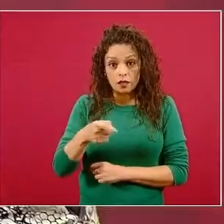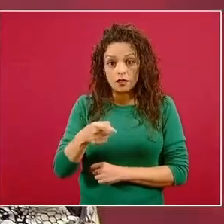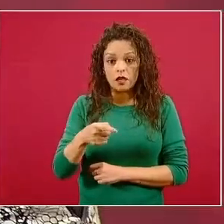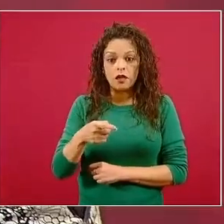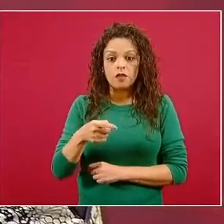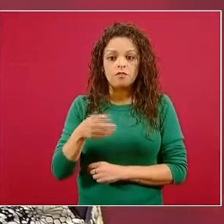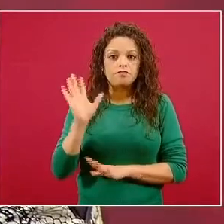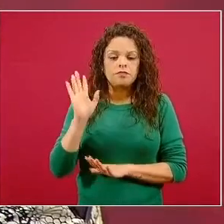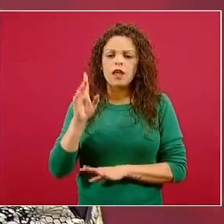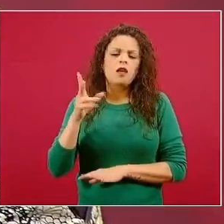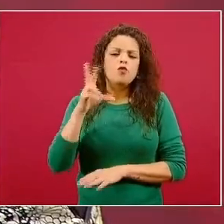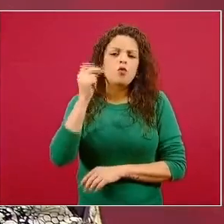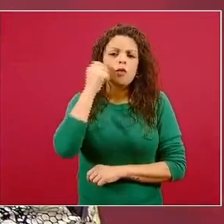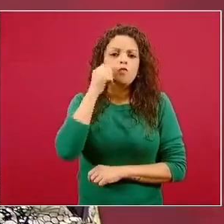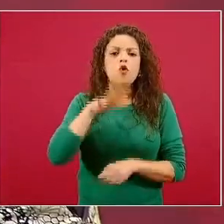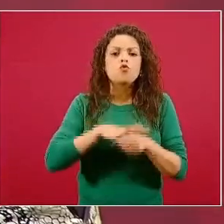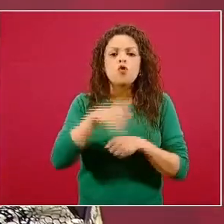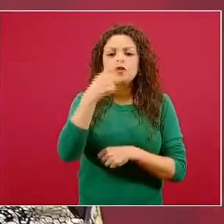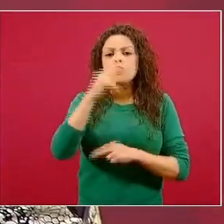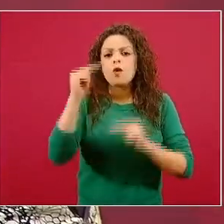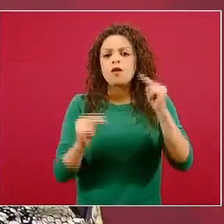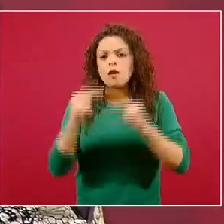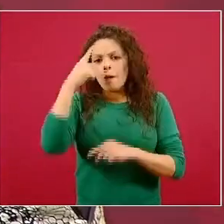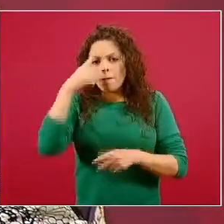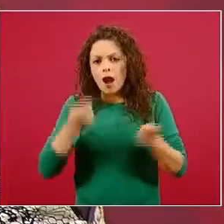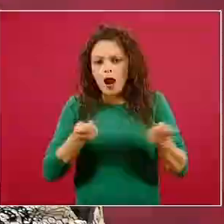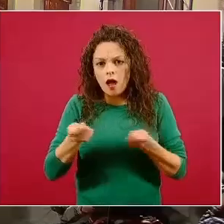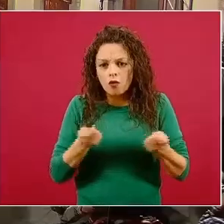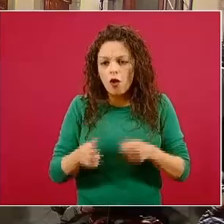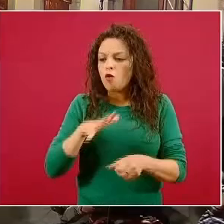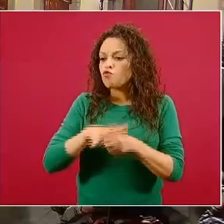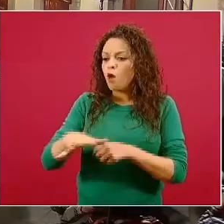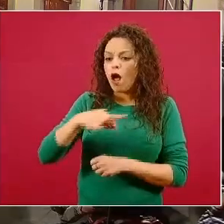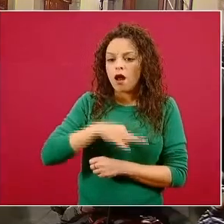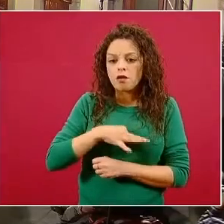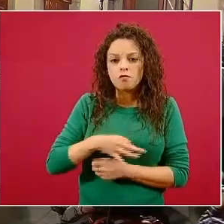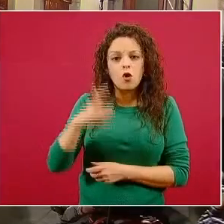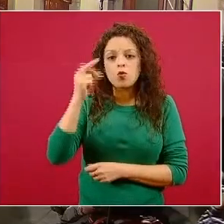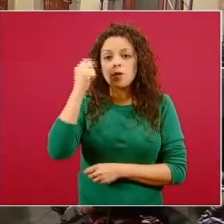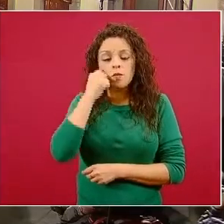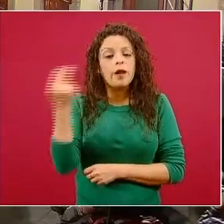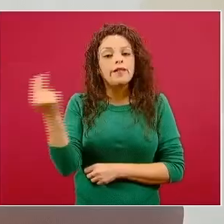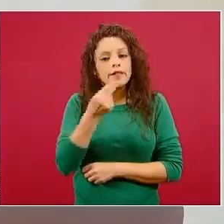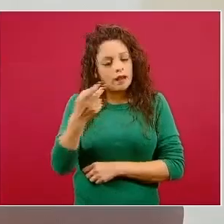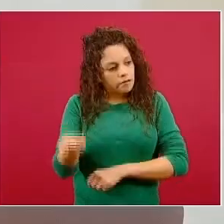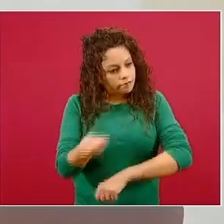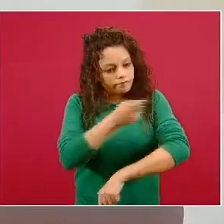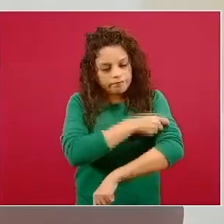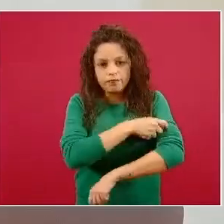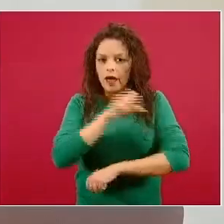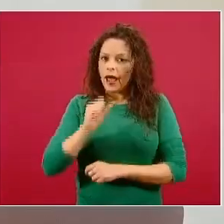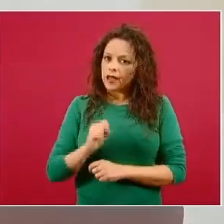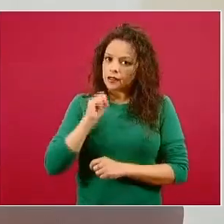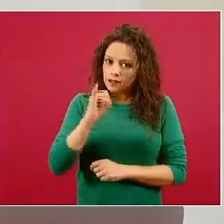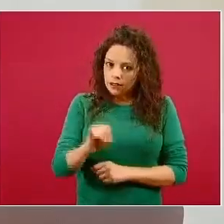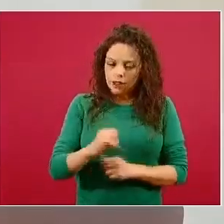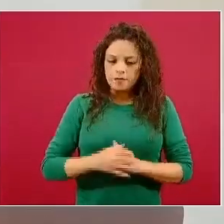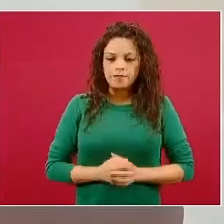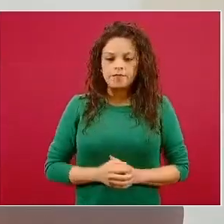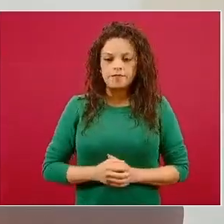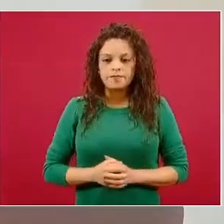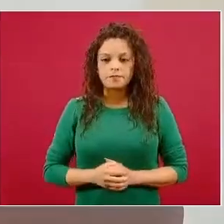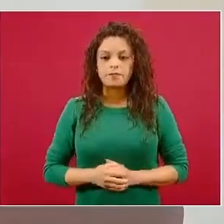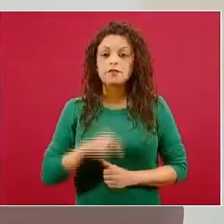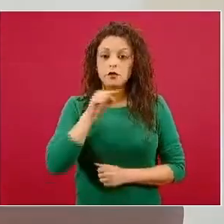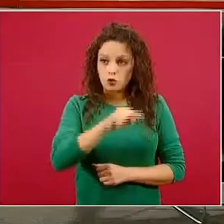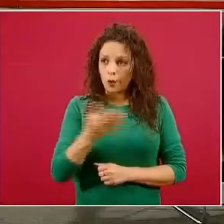de control que se tenga de la infección, del número de CD4 que se tengan. Entonces hay que vacunarse, hay que